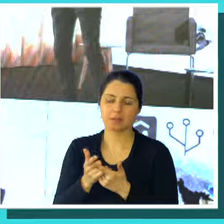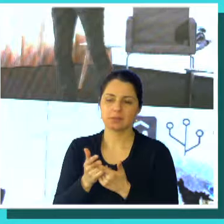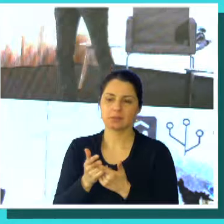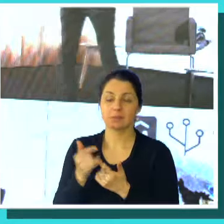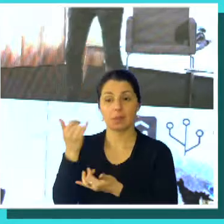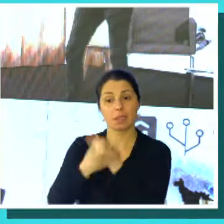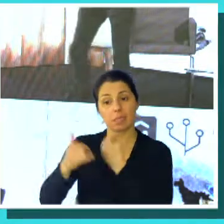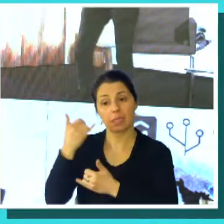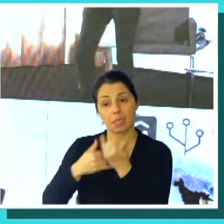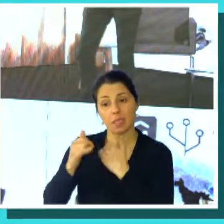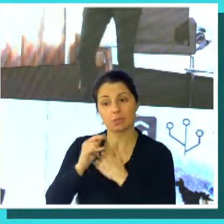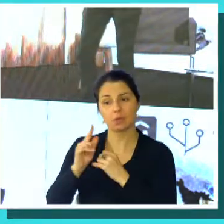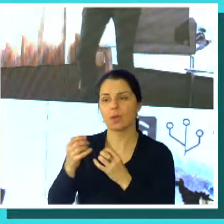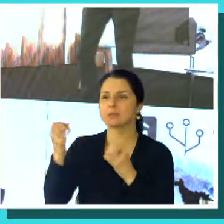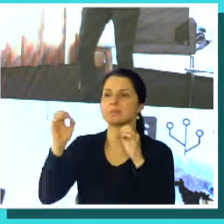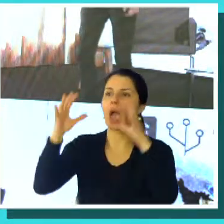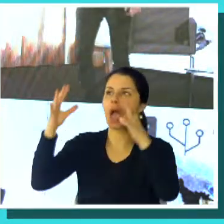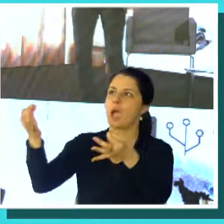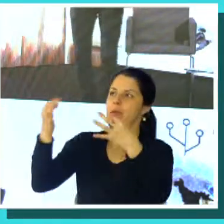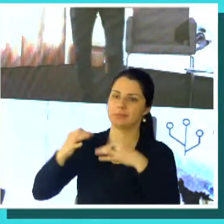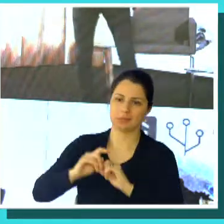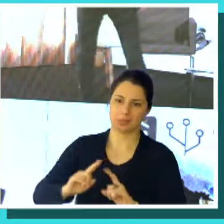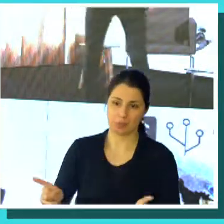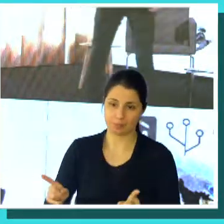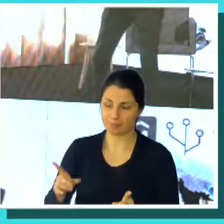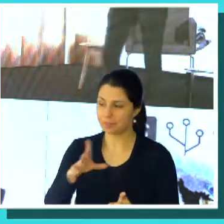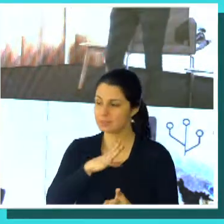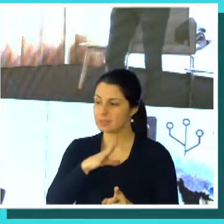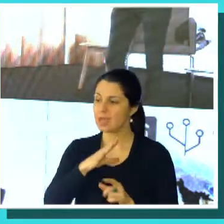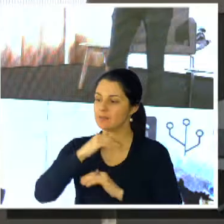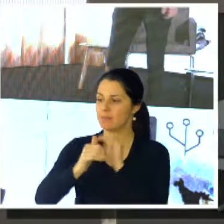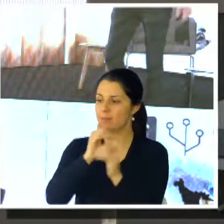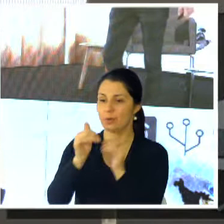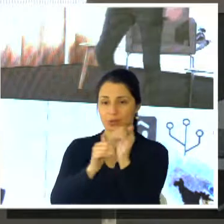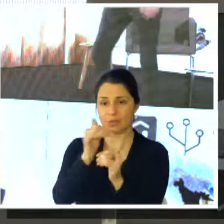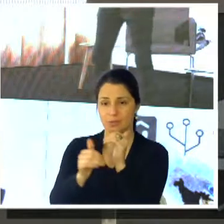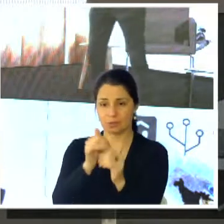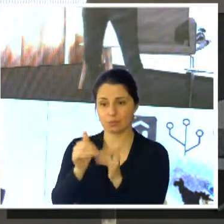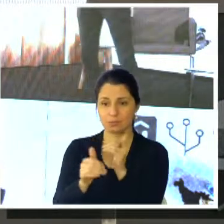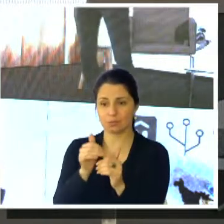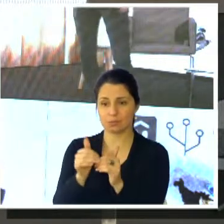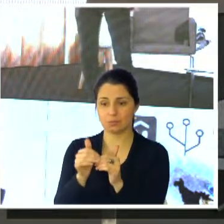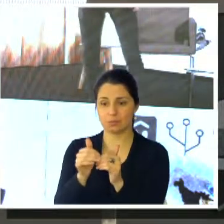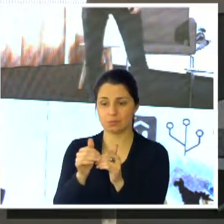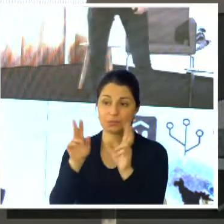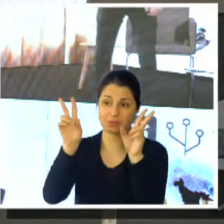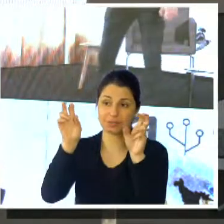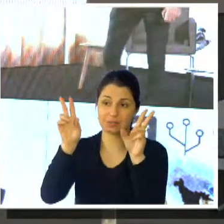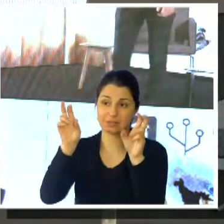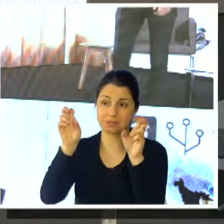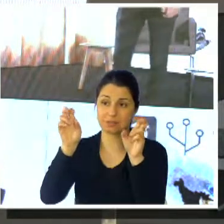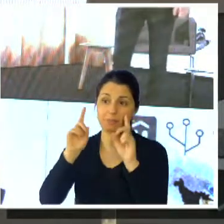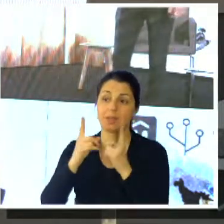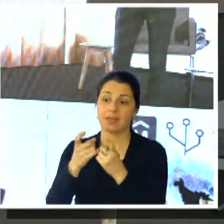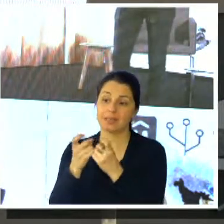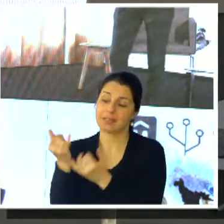los datos no llegan mágicamente. Hay algún proceso, algunas cuestiones por donde tiene que pasar antes